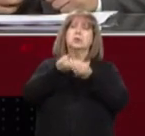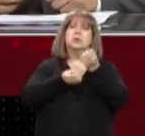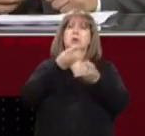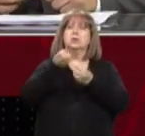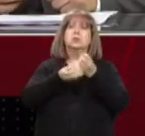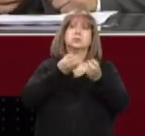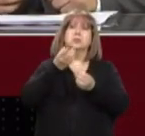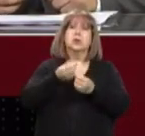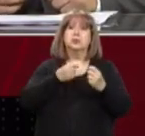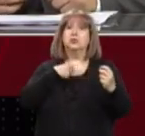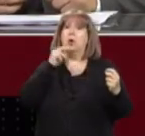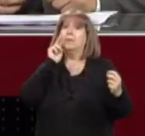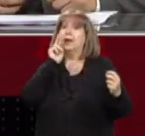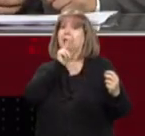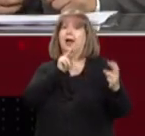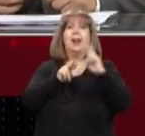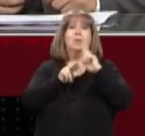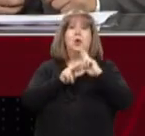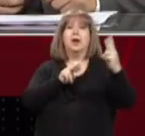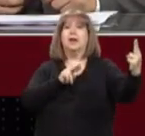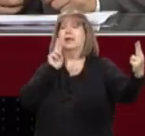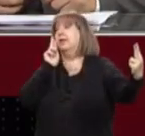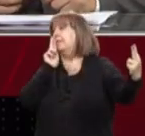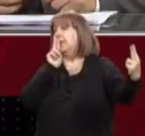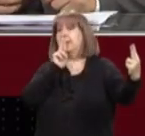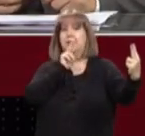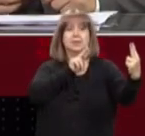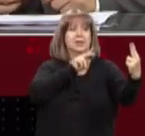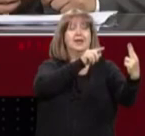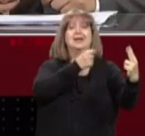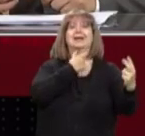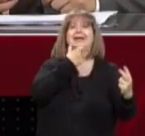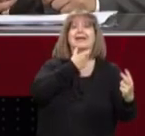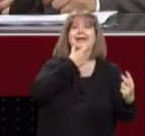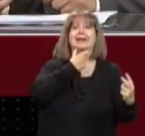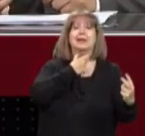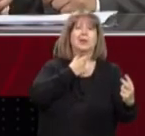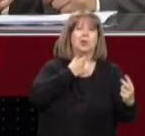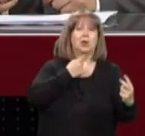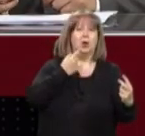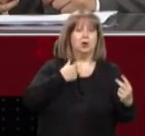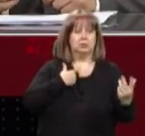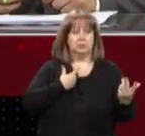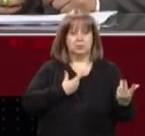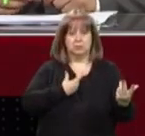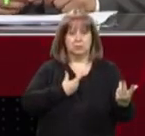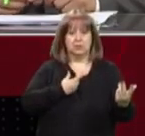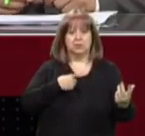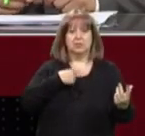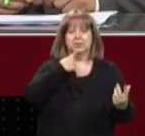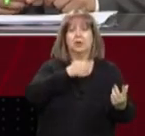en una que la miro de costado, se pone así, me hace una sonrisa y me guiña un ojo como diciendo, te